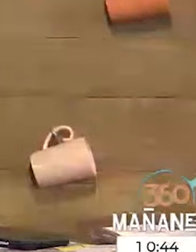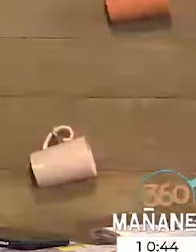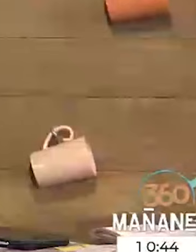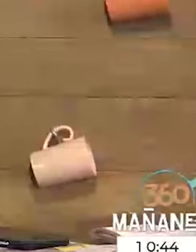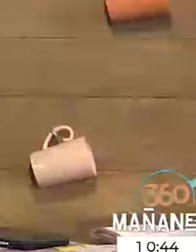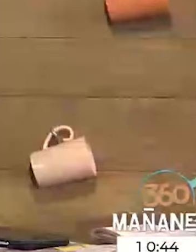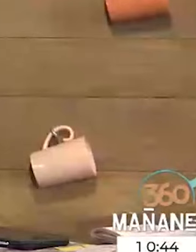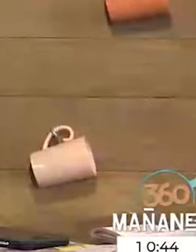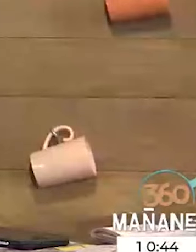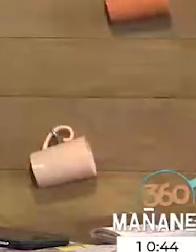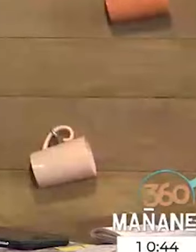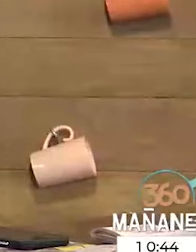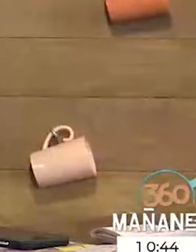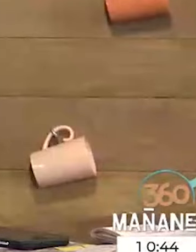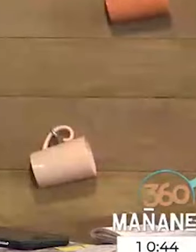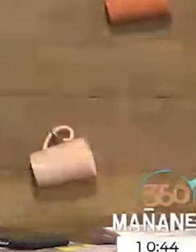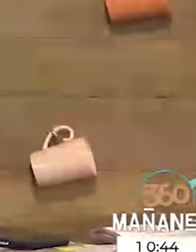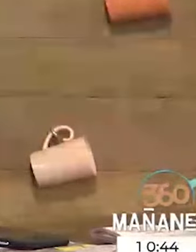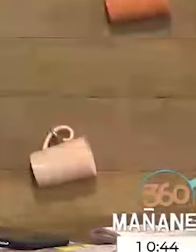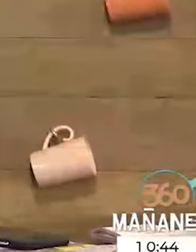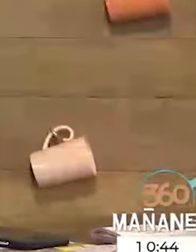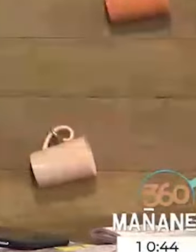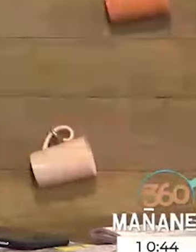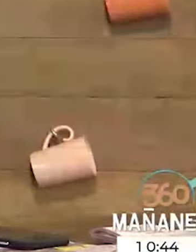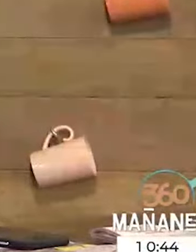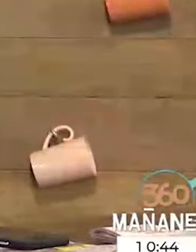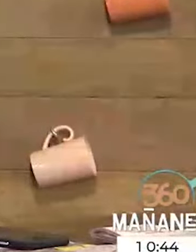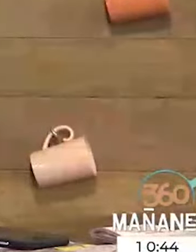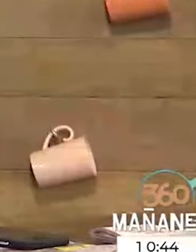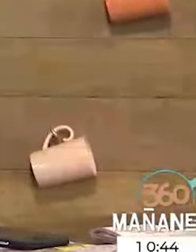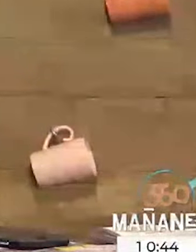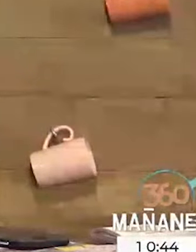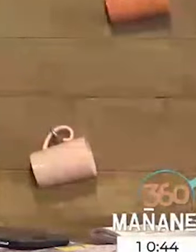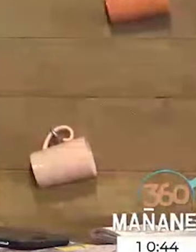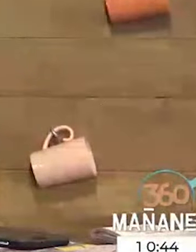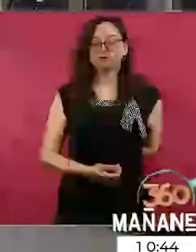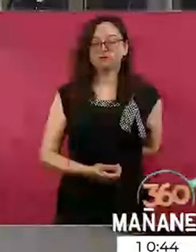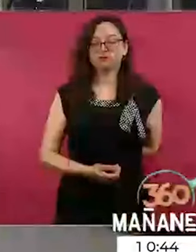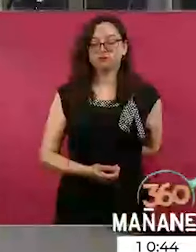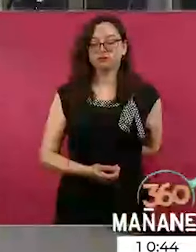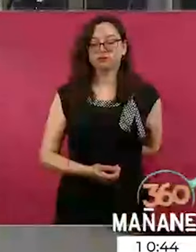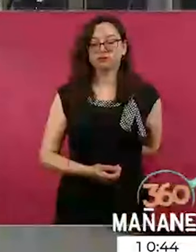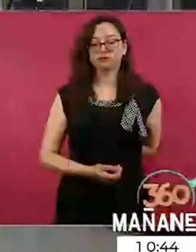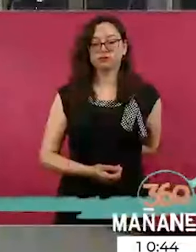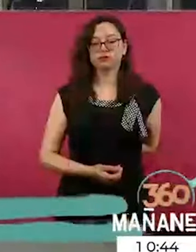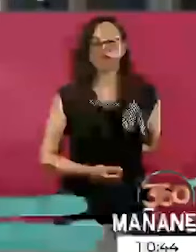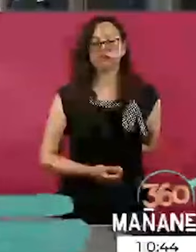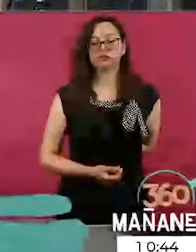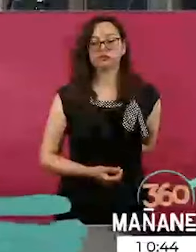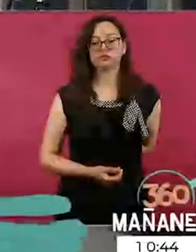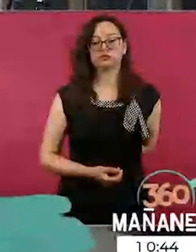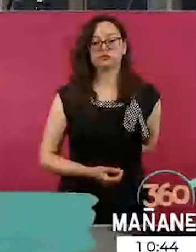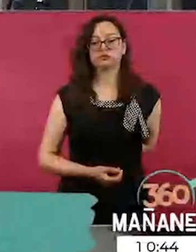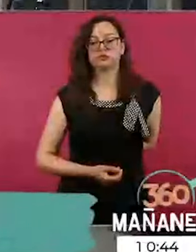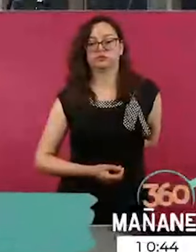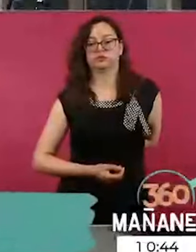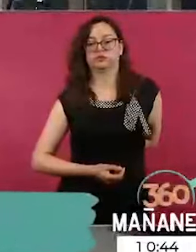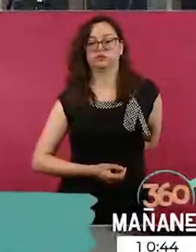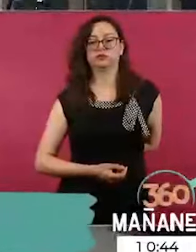era un tema de torcer la ley sino de encontrar la justicia Cuál es